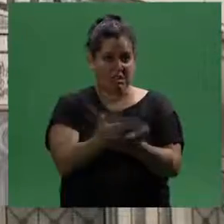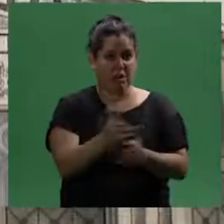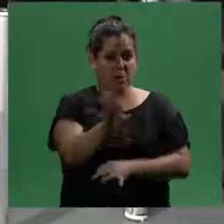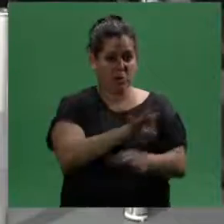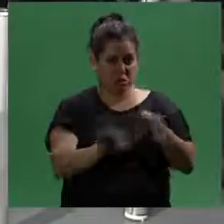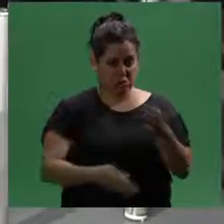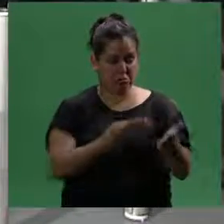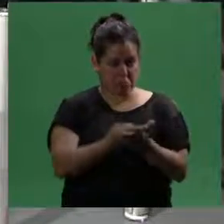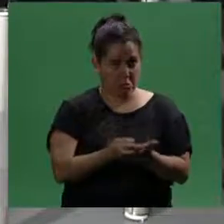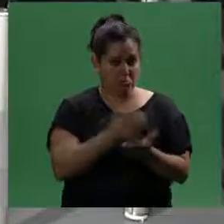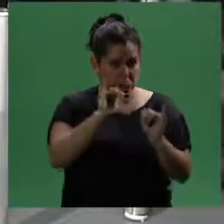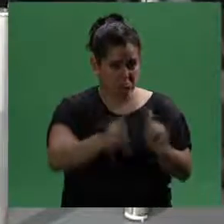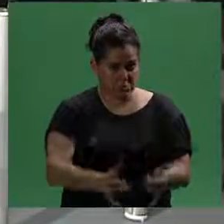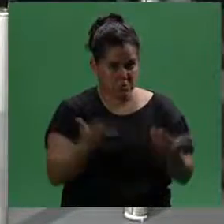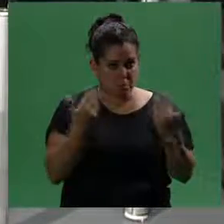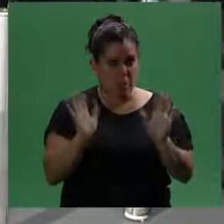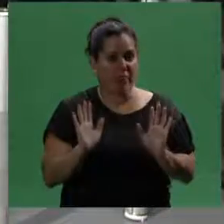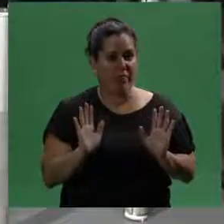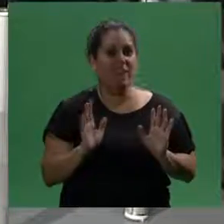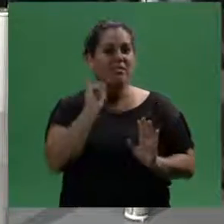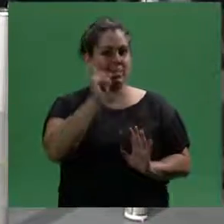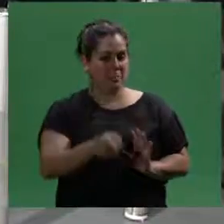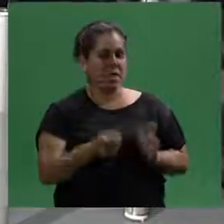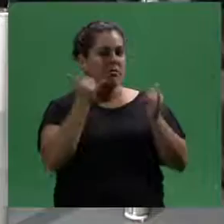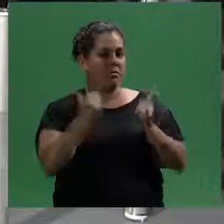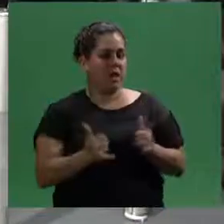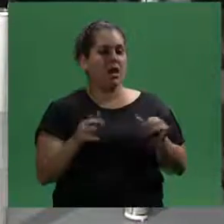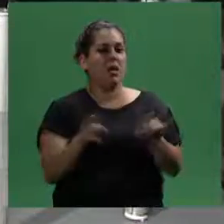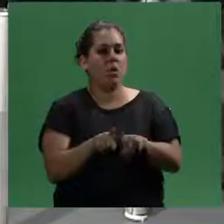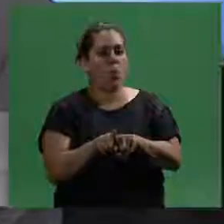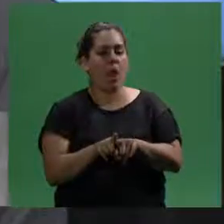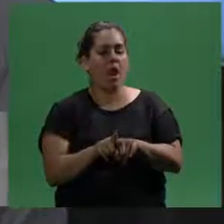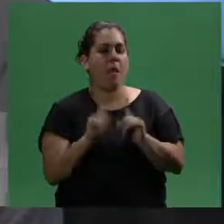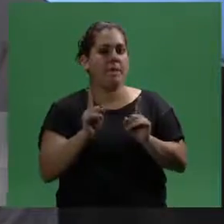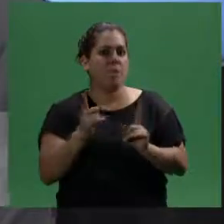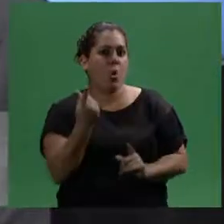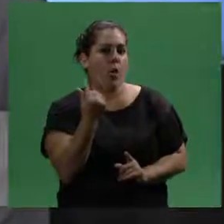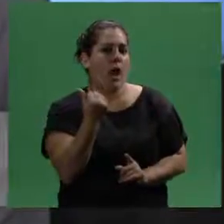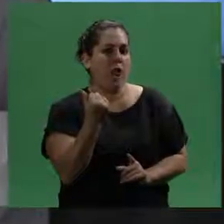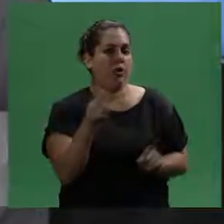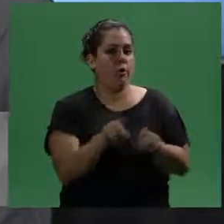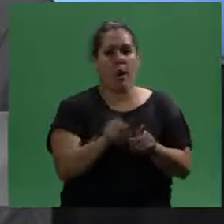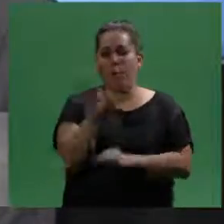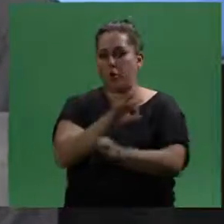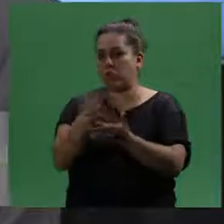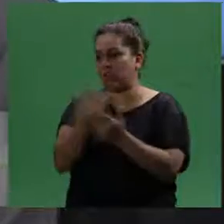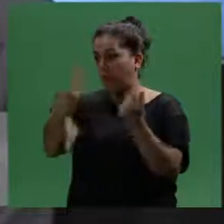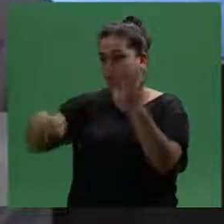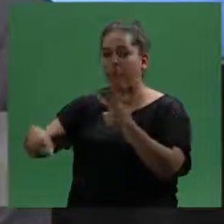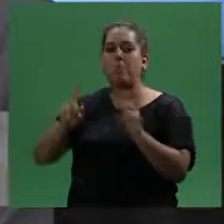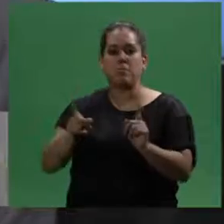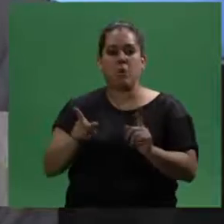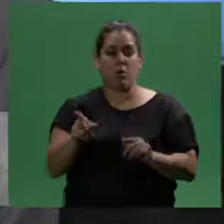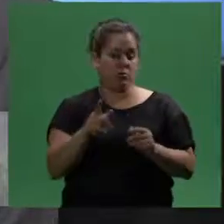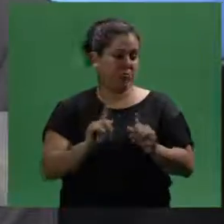pueden presentar proyectos. Eso, y esos proyectos presentados por particulares también tienen el mismo